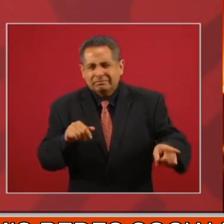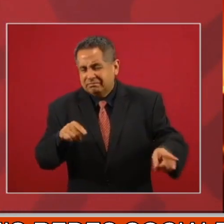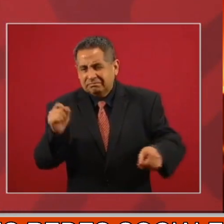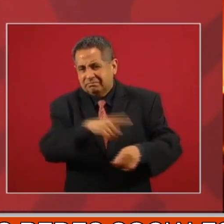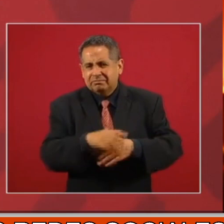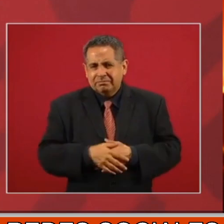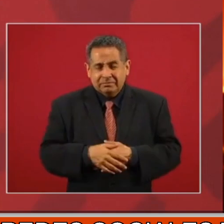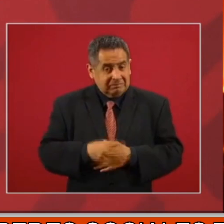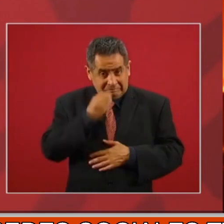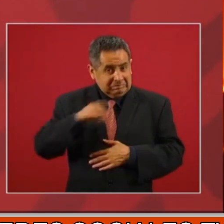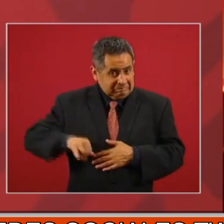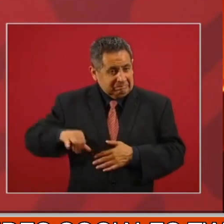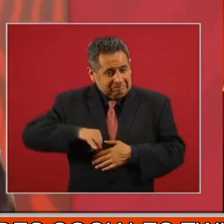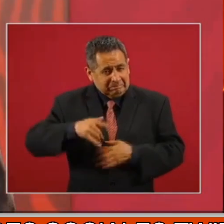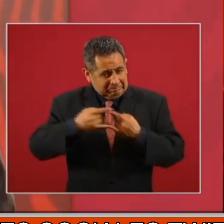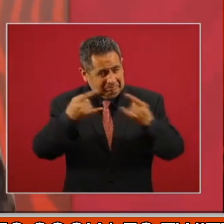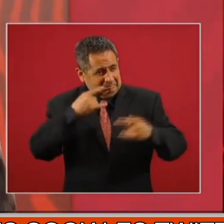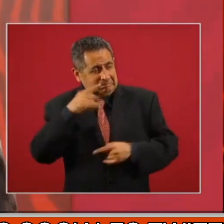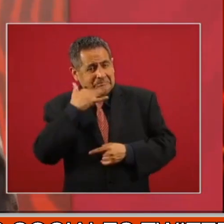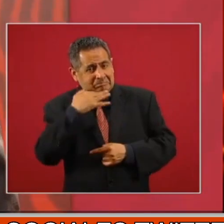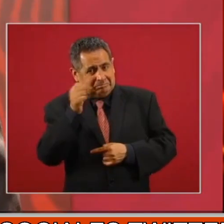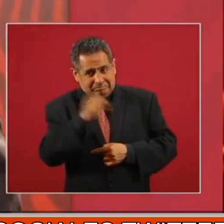Que es interesante todo esto.